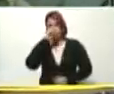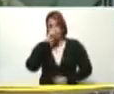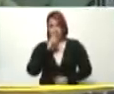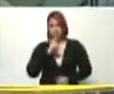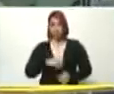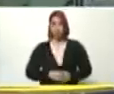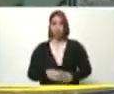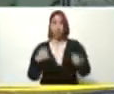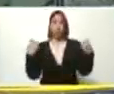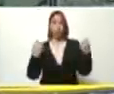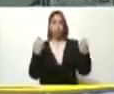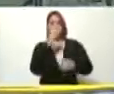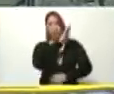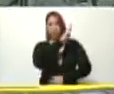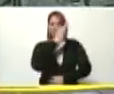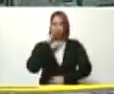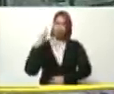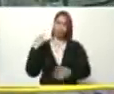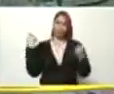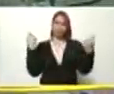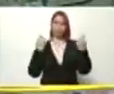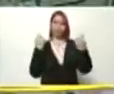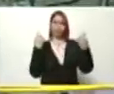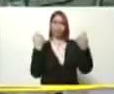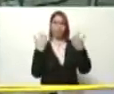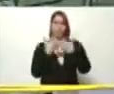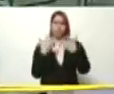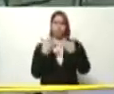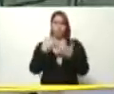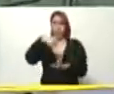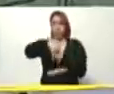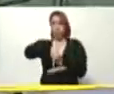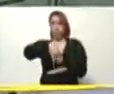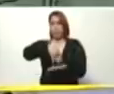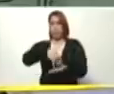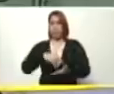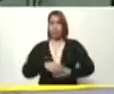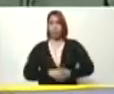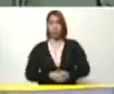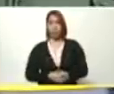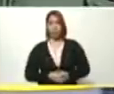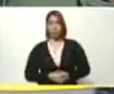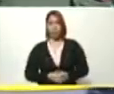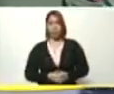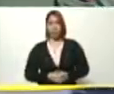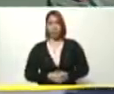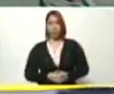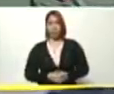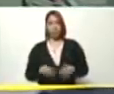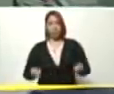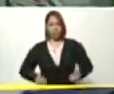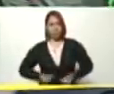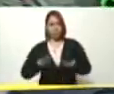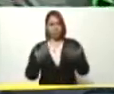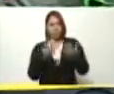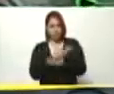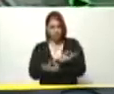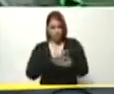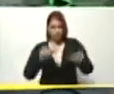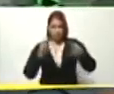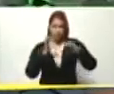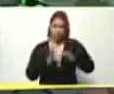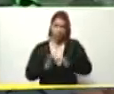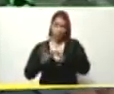jornada de la campaña y de la batalla de Carabobo. Lo ha llevado en perfecta unión cívico,